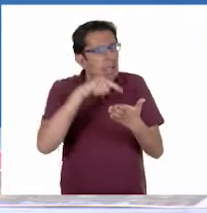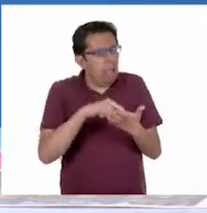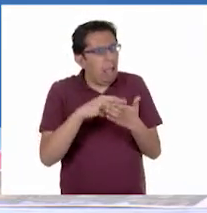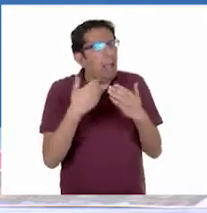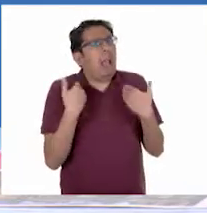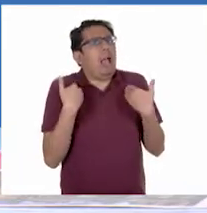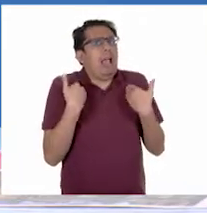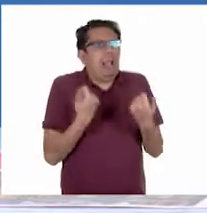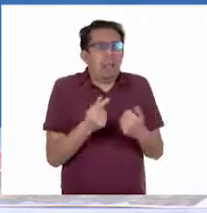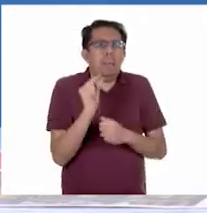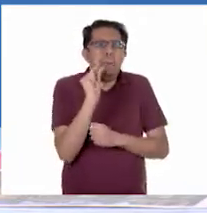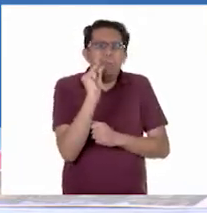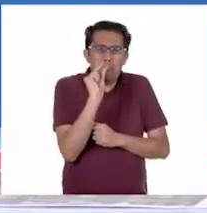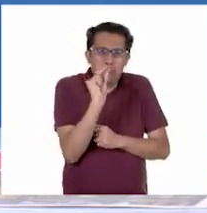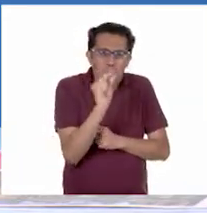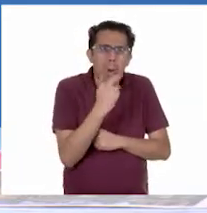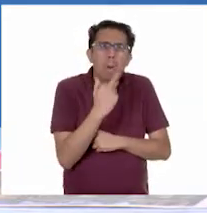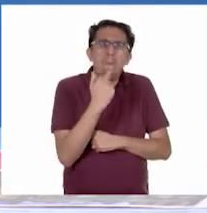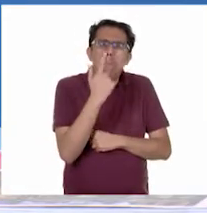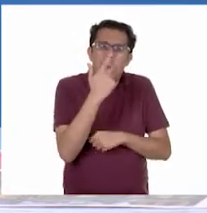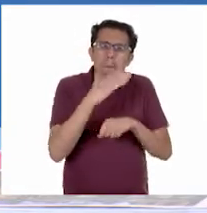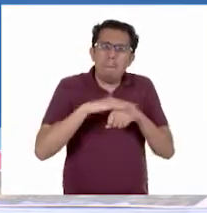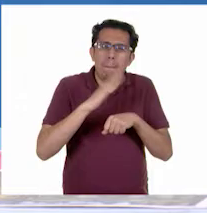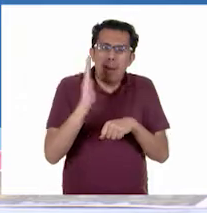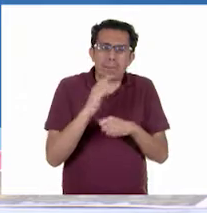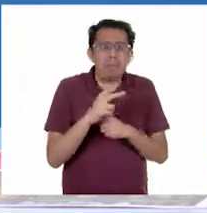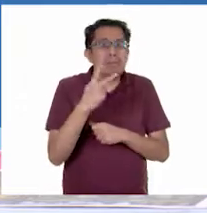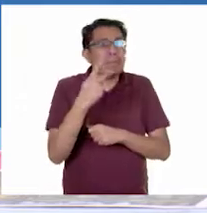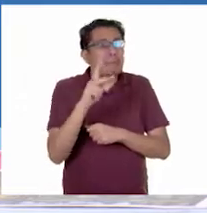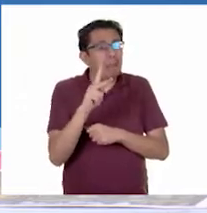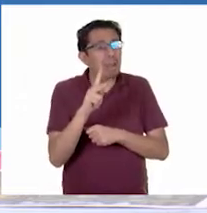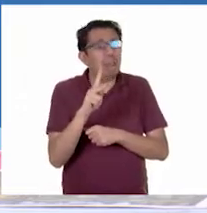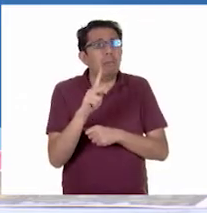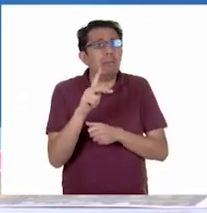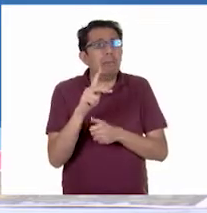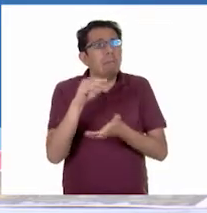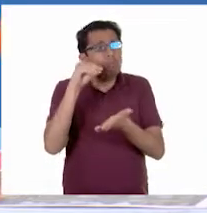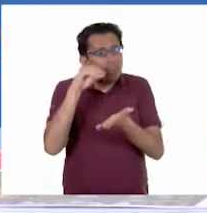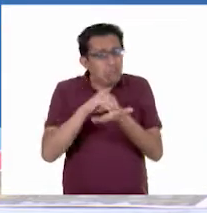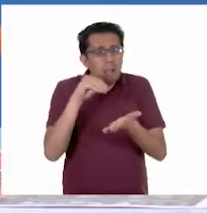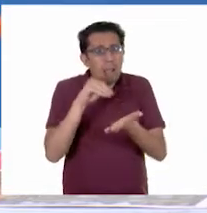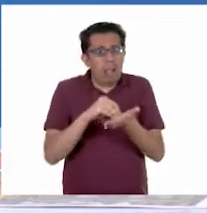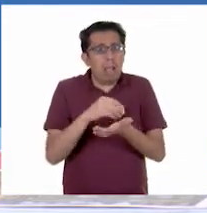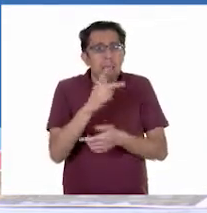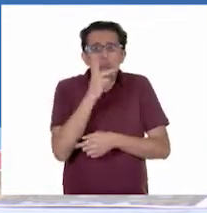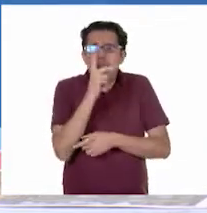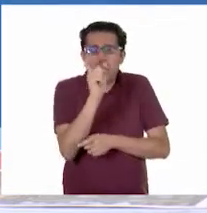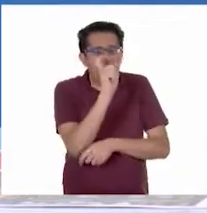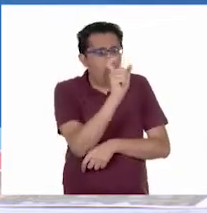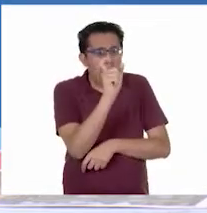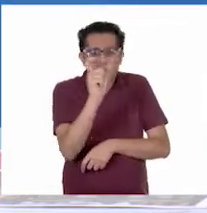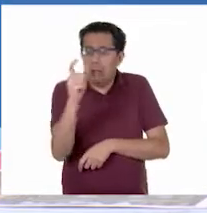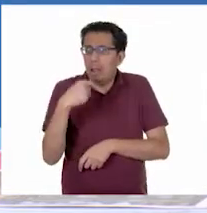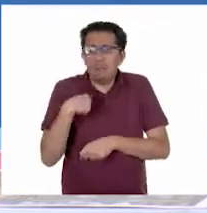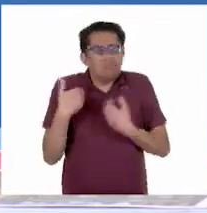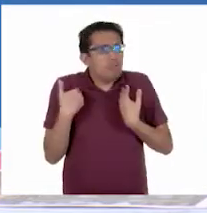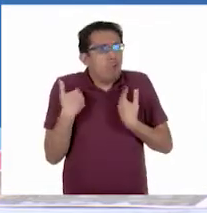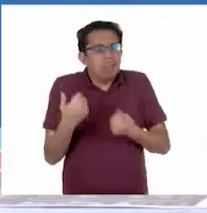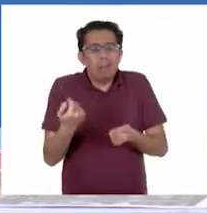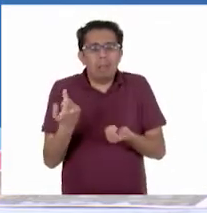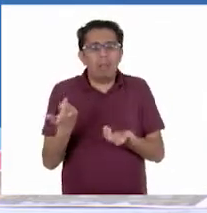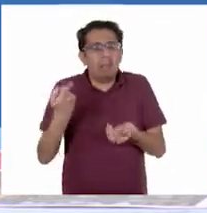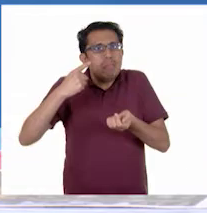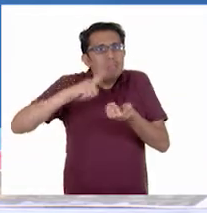entiendo un poquitito más. Pero todavía hay palabras, aún en la definición, que no entiendo muy